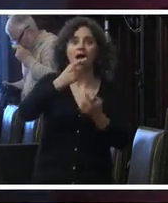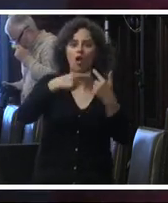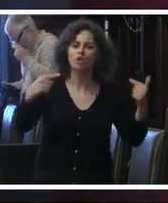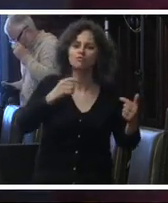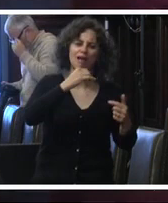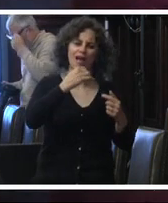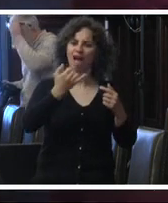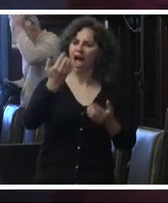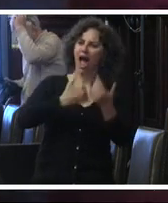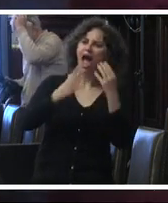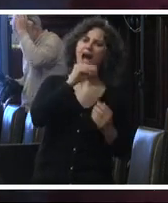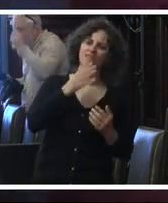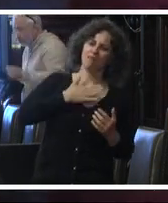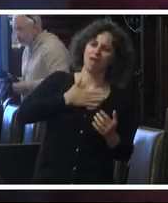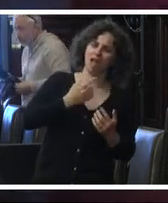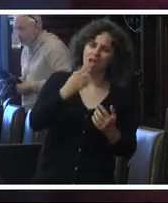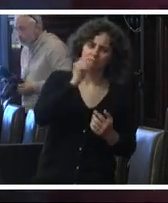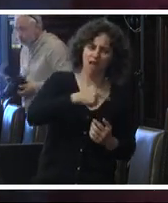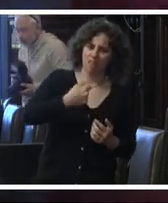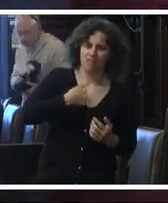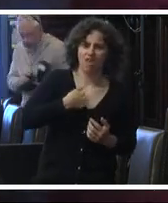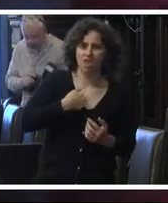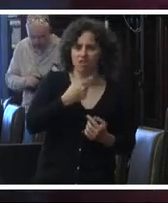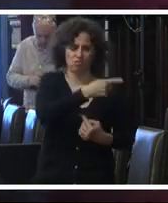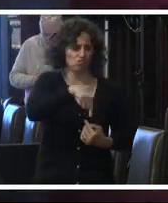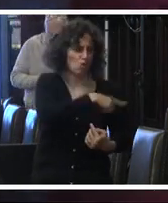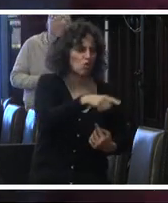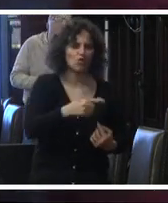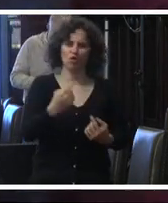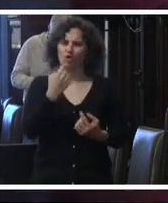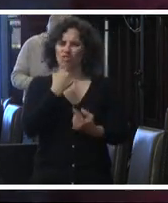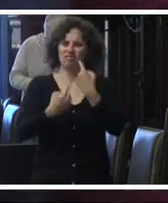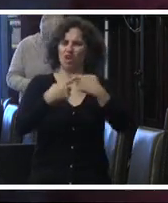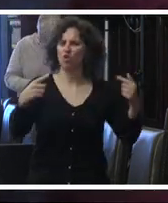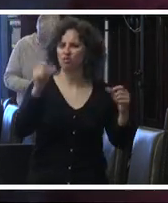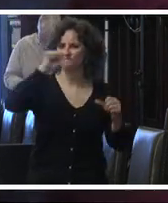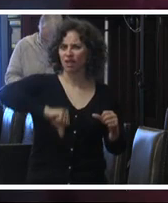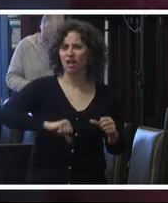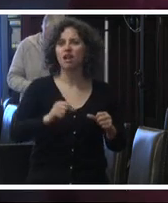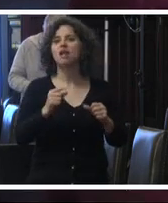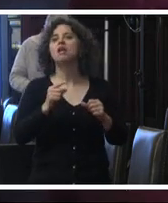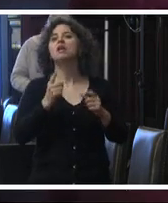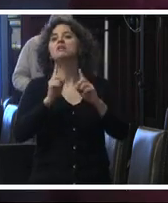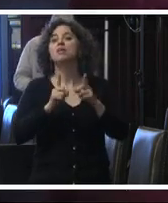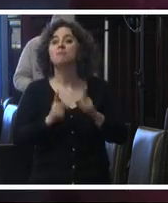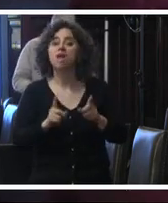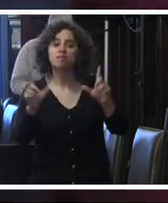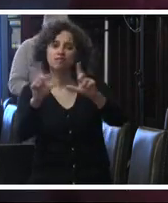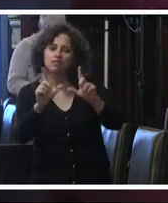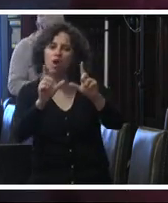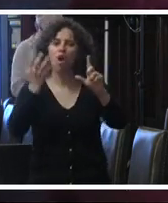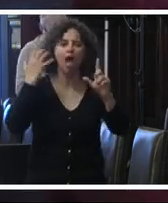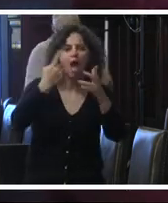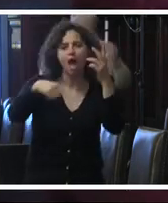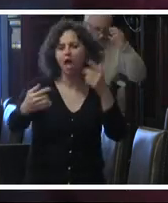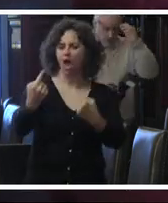difaman, nos calumnian, y en medios de comunicación nos